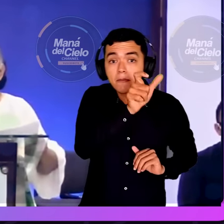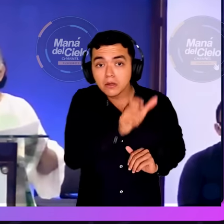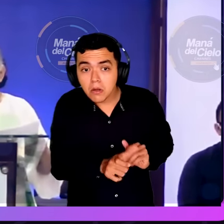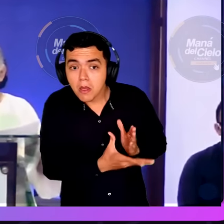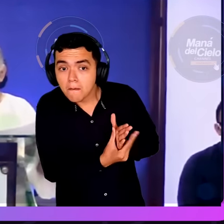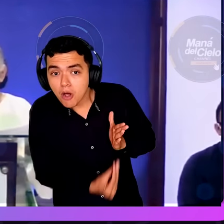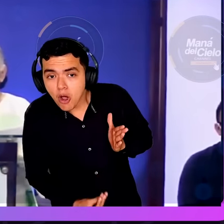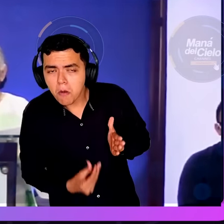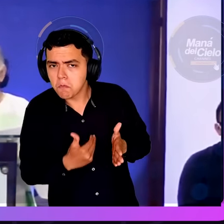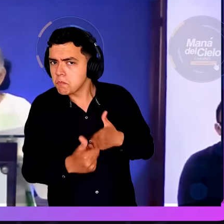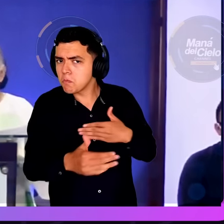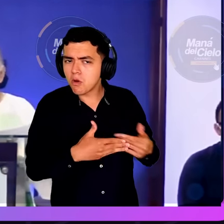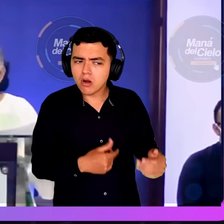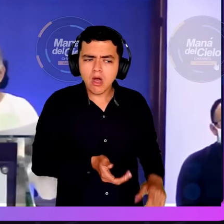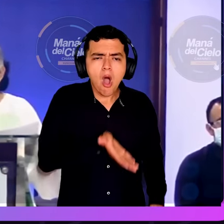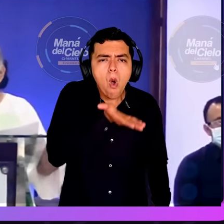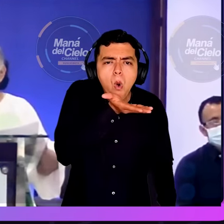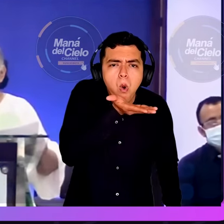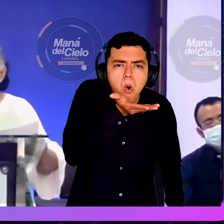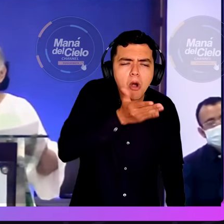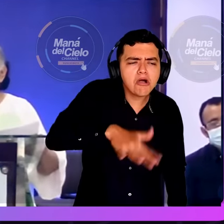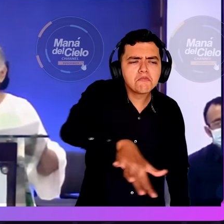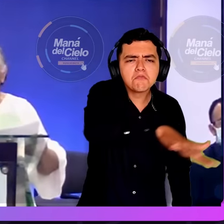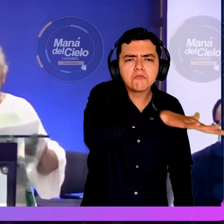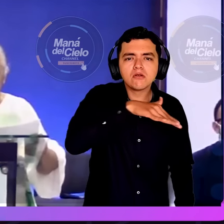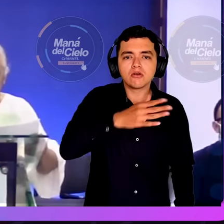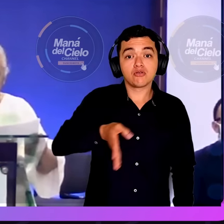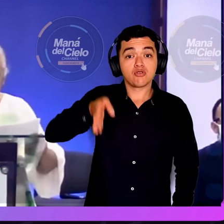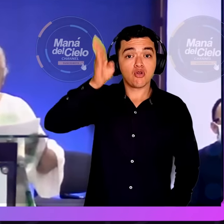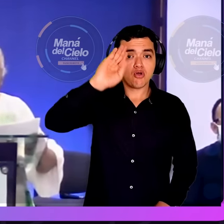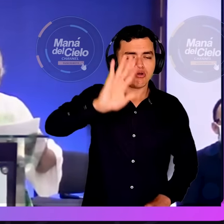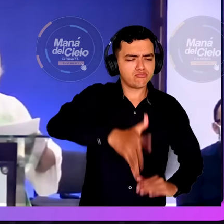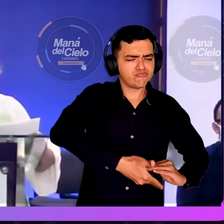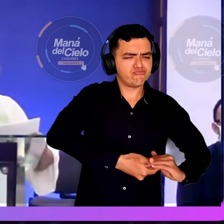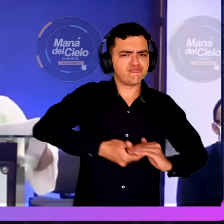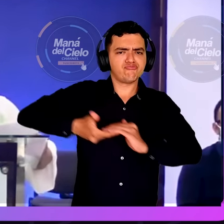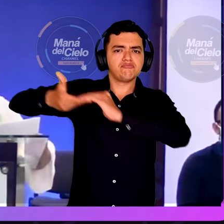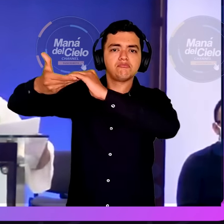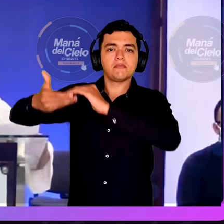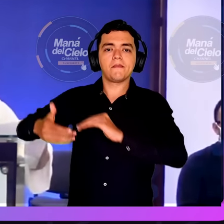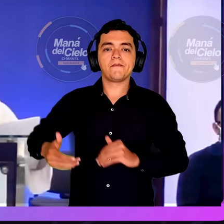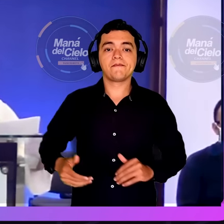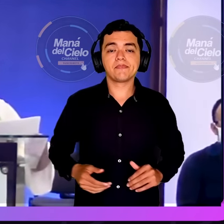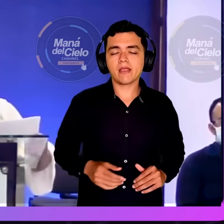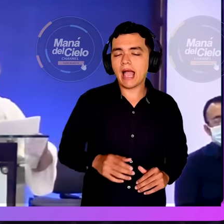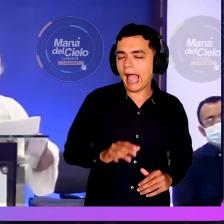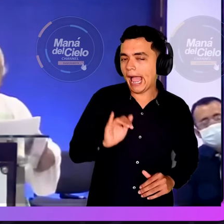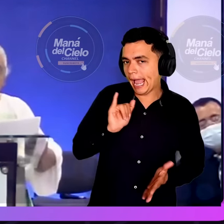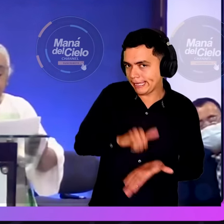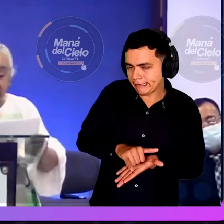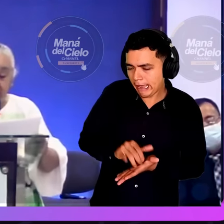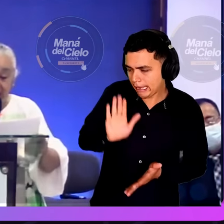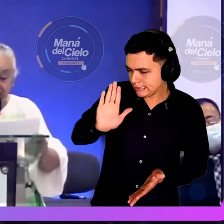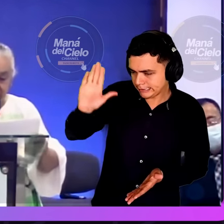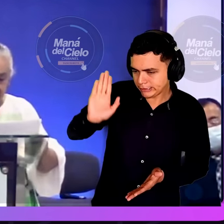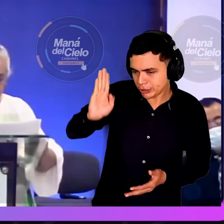grandes y maravillosas, porque Él levanta del polvo al pobre y al menesteroso lo alza del muladar. Digamos gloria a Dios. La